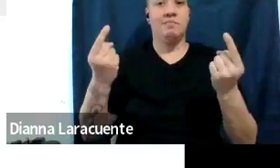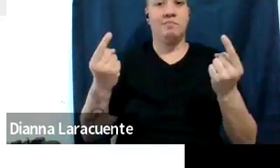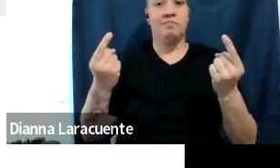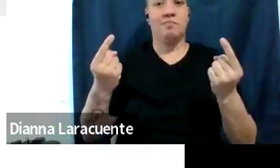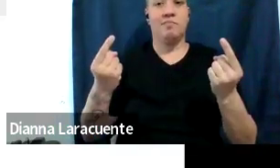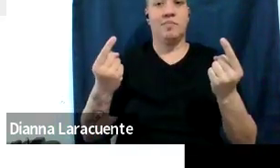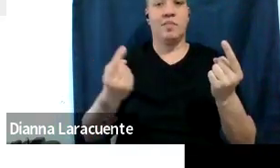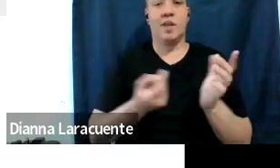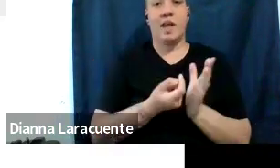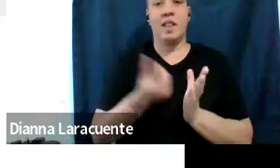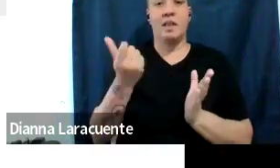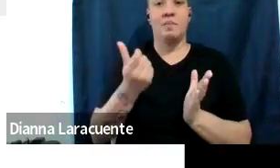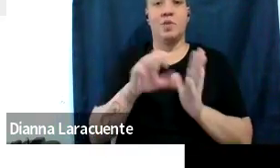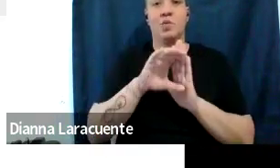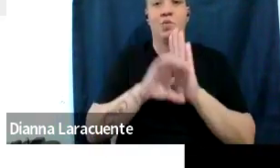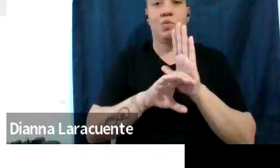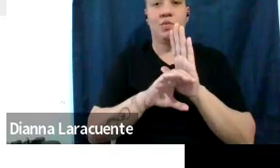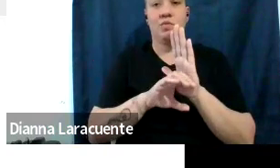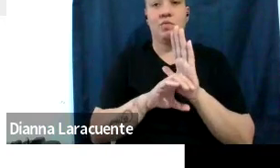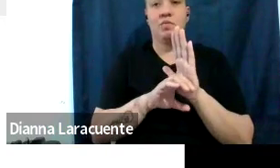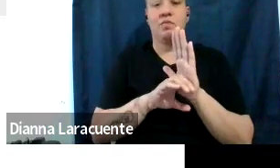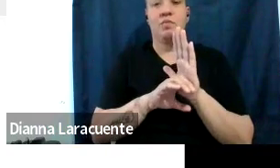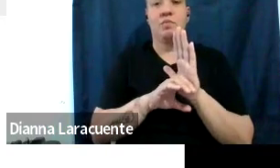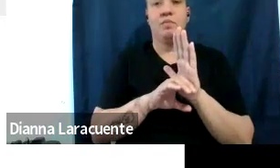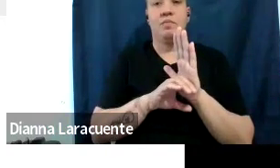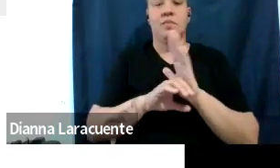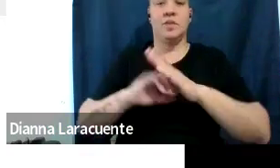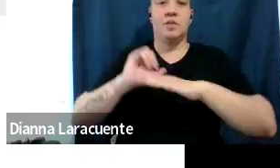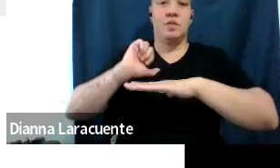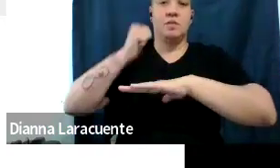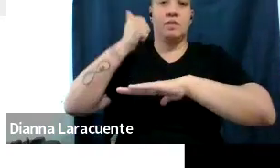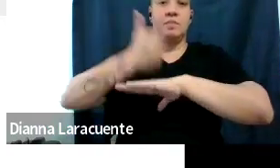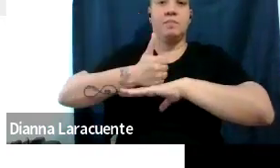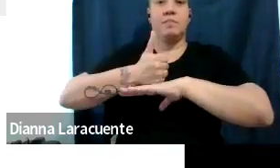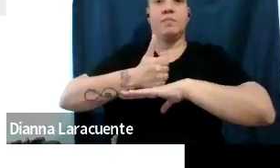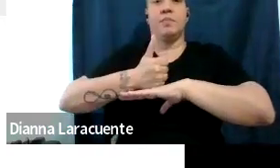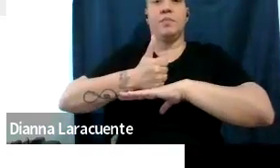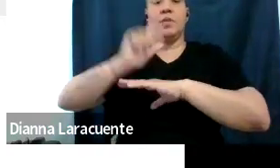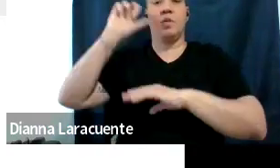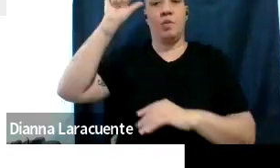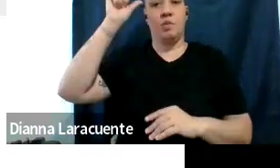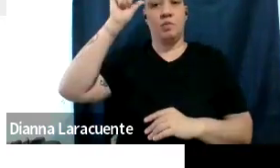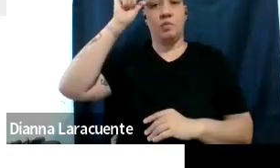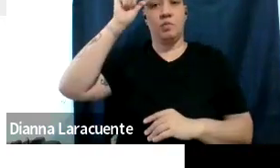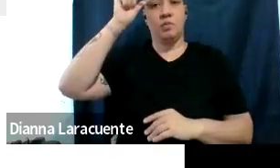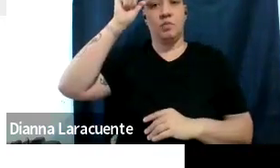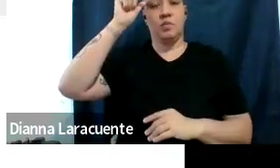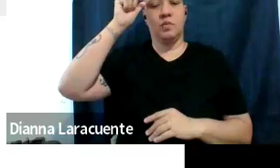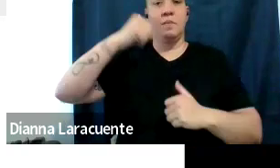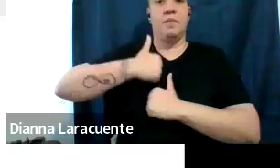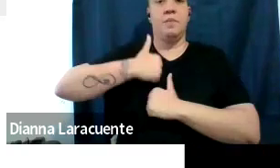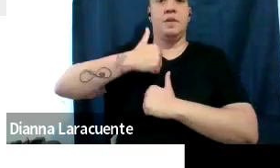Eliminan la Constitución y nos imponen un gobierno militar que